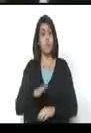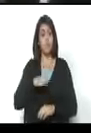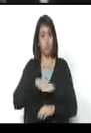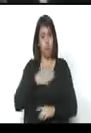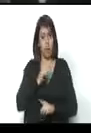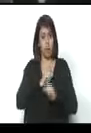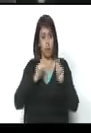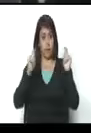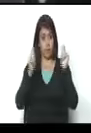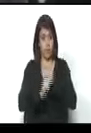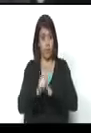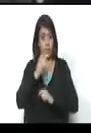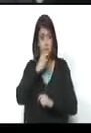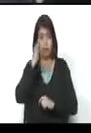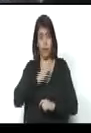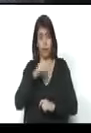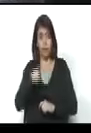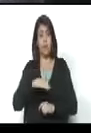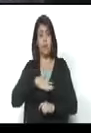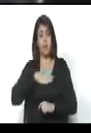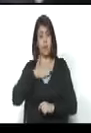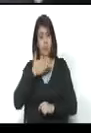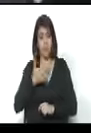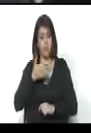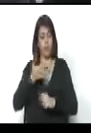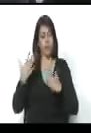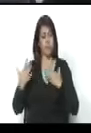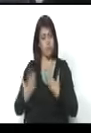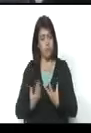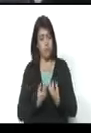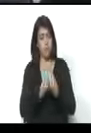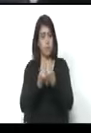puede transformar la realidad y que se puede llevar